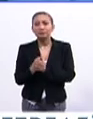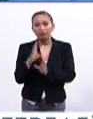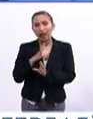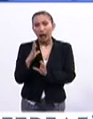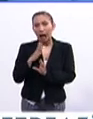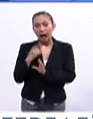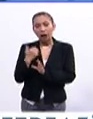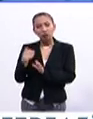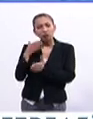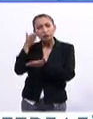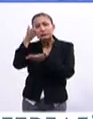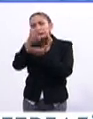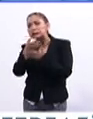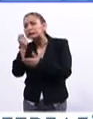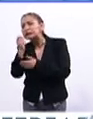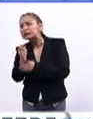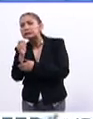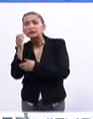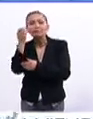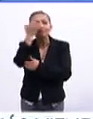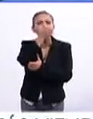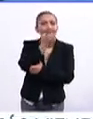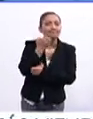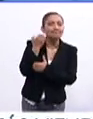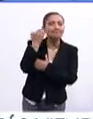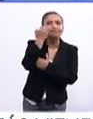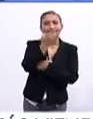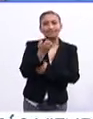estamos involucrándonos con